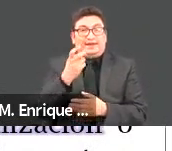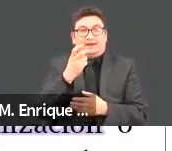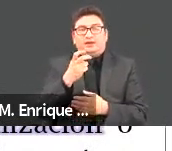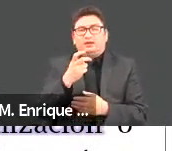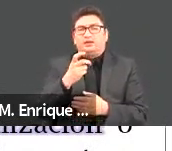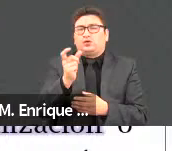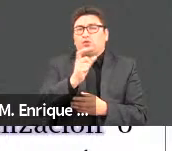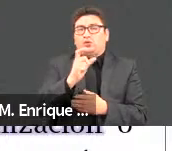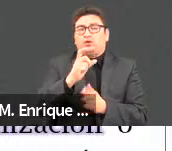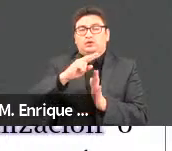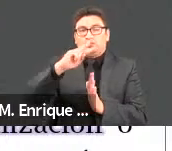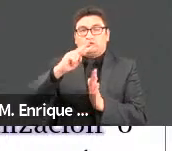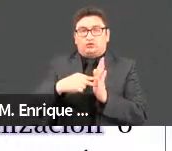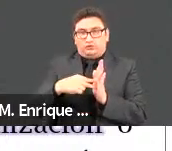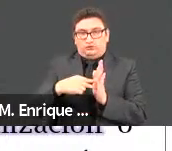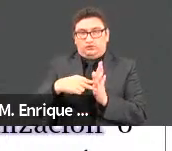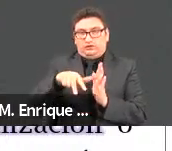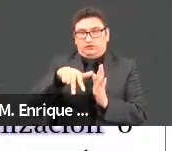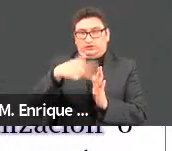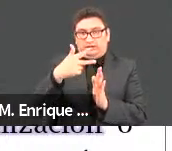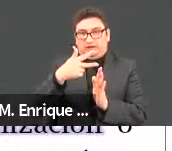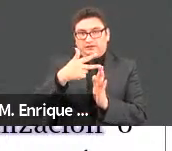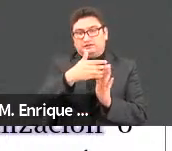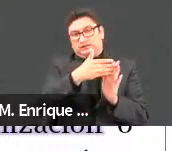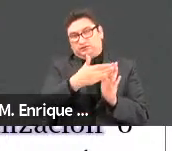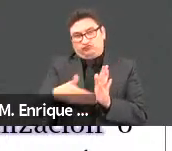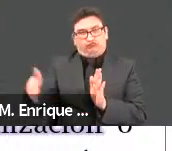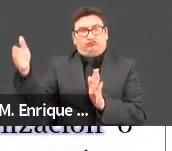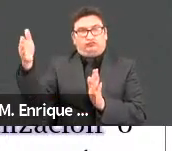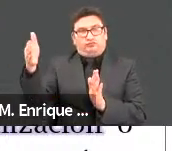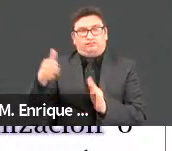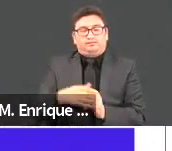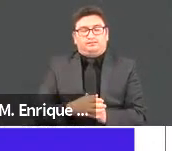partir de 2013 en adelante.